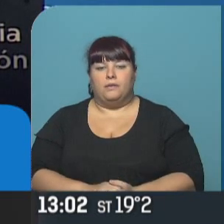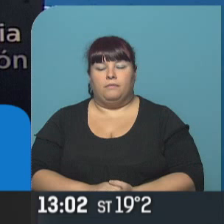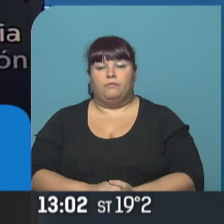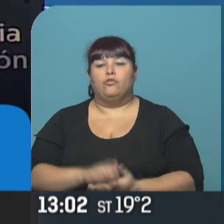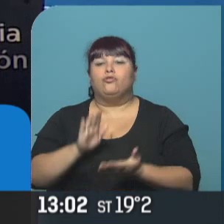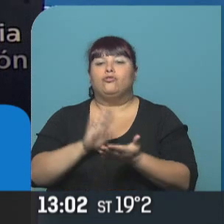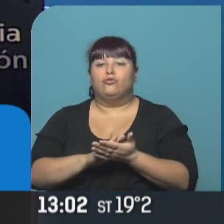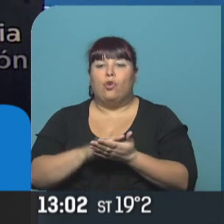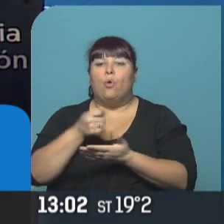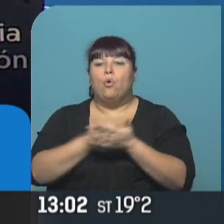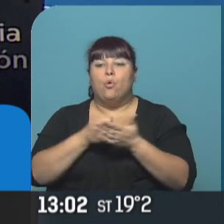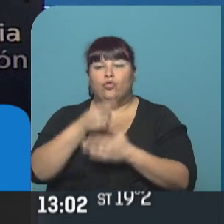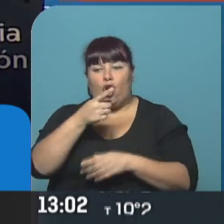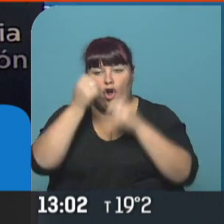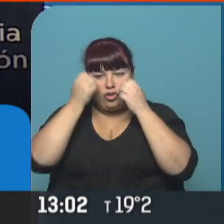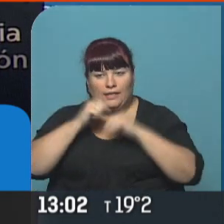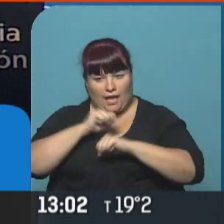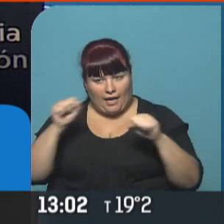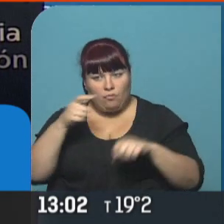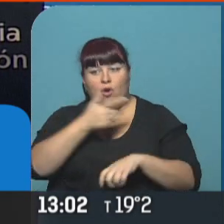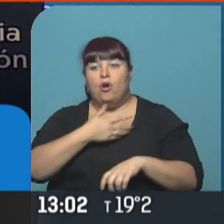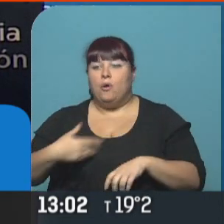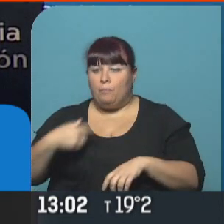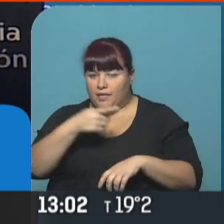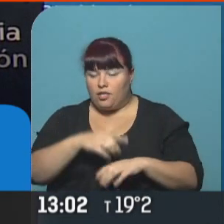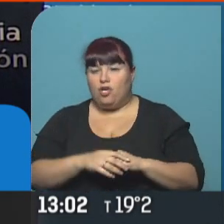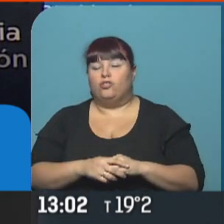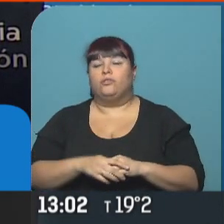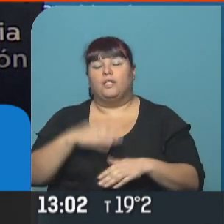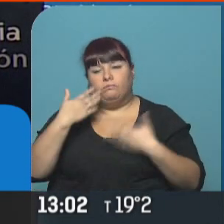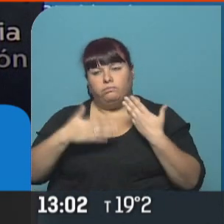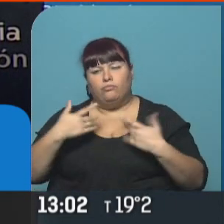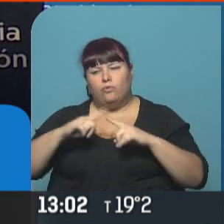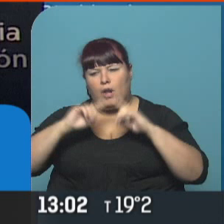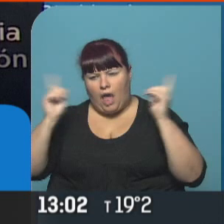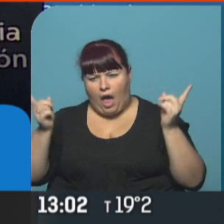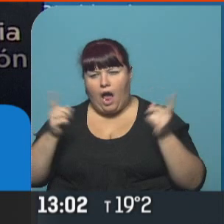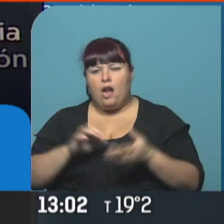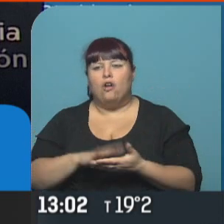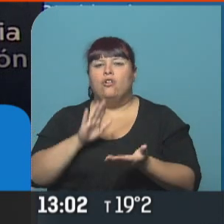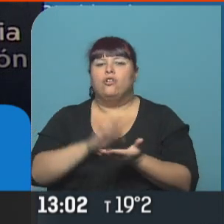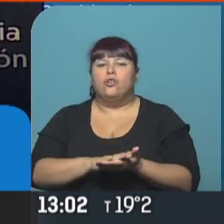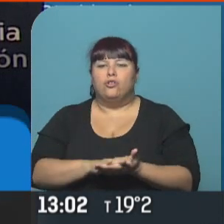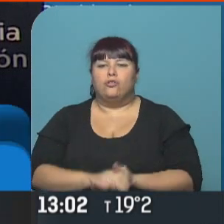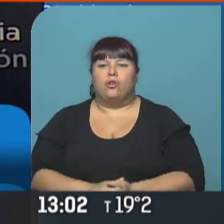con respecto a la lucha en contra del terrorismo. El presidente y yo hablamos de ese tema bastante extensamente sobre